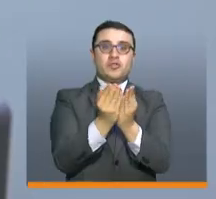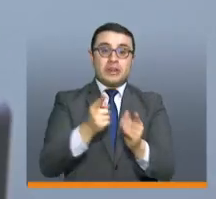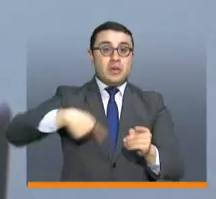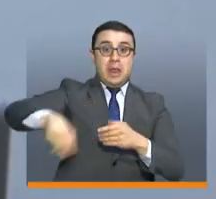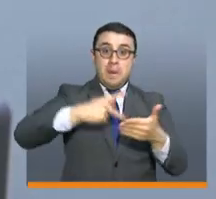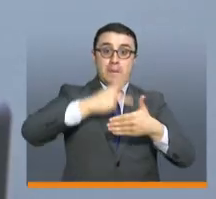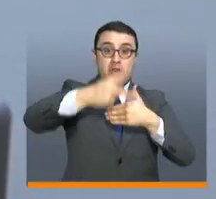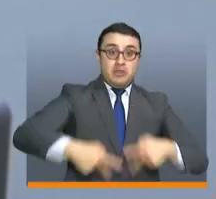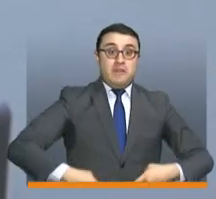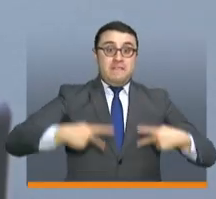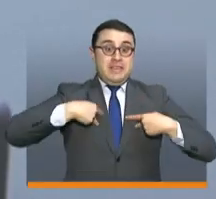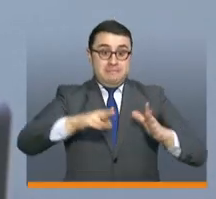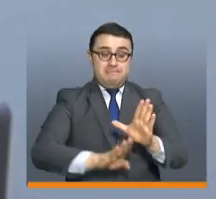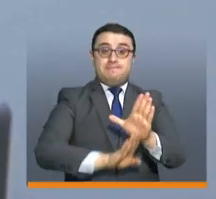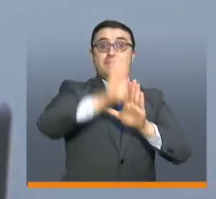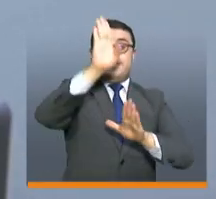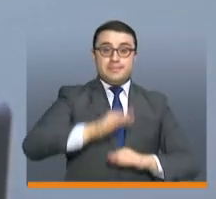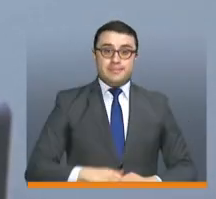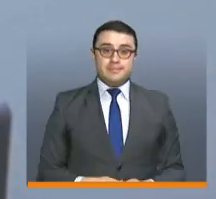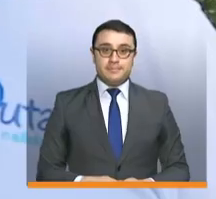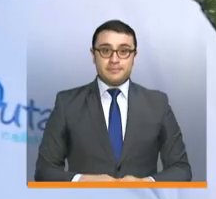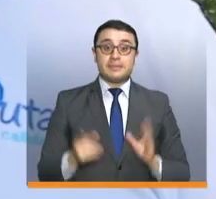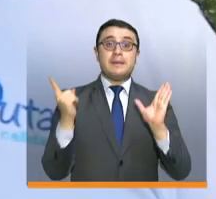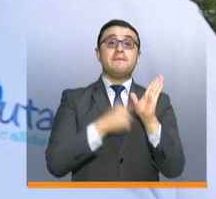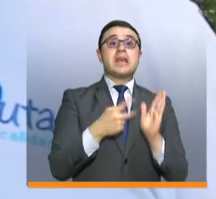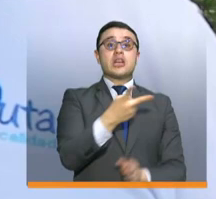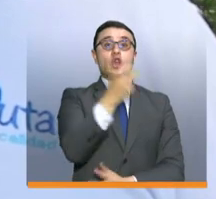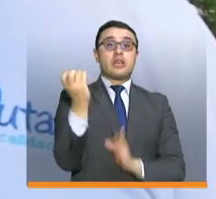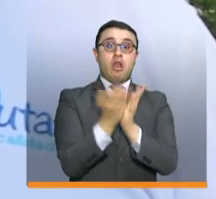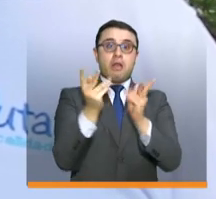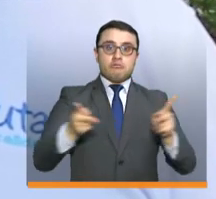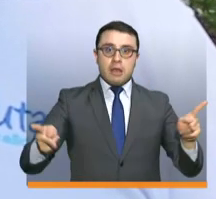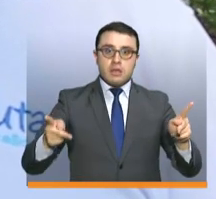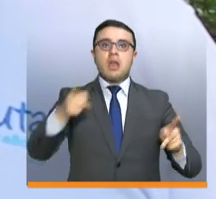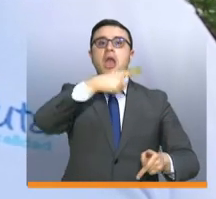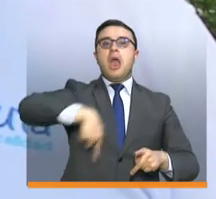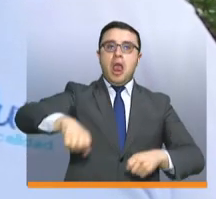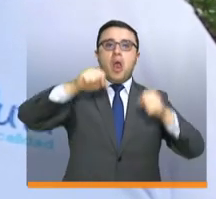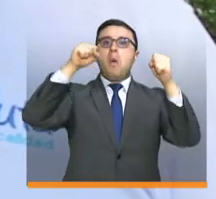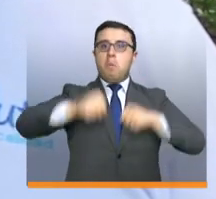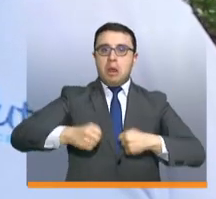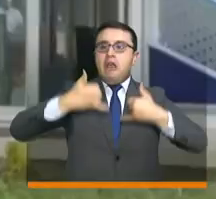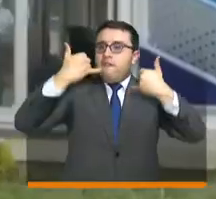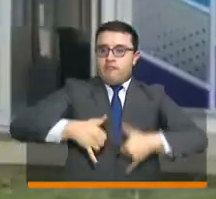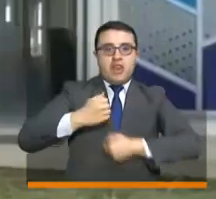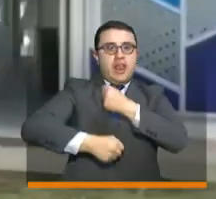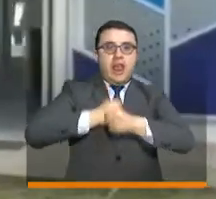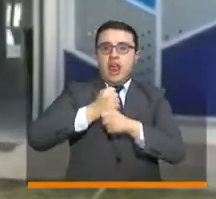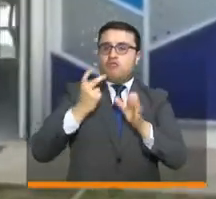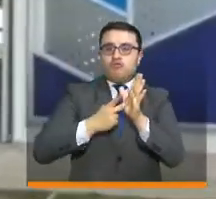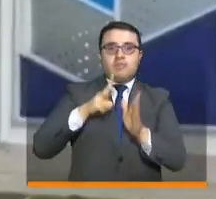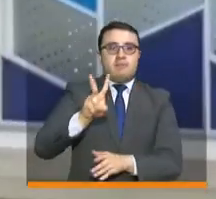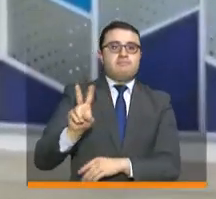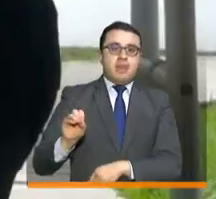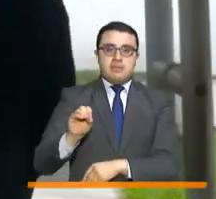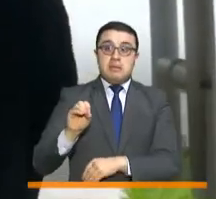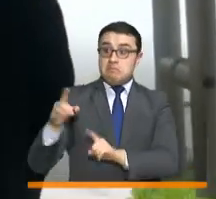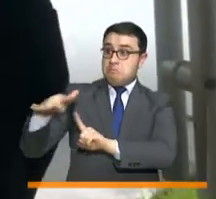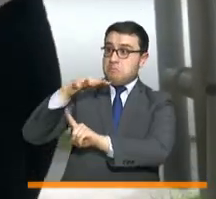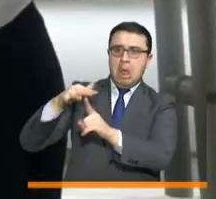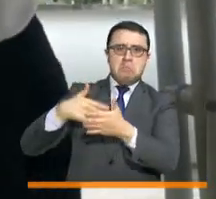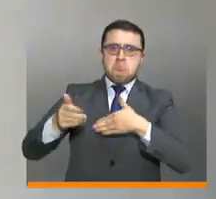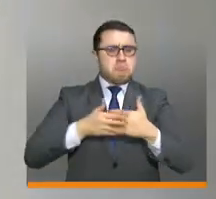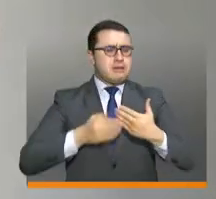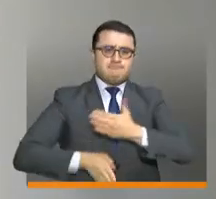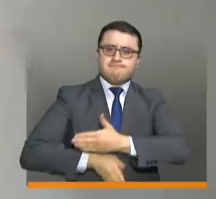nuestros jóvenes. 1.200 estudiantes pudieron concluir sus estudios en el 2020 a pesar de la pandemia, todo